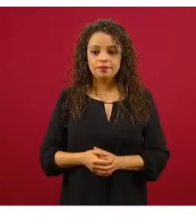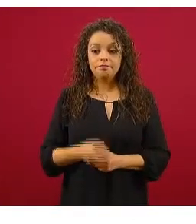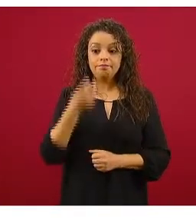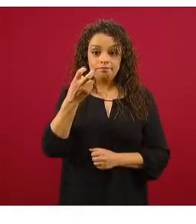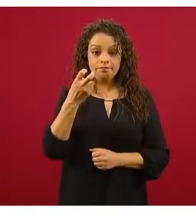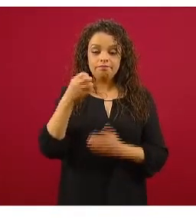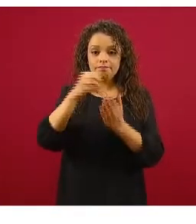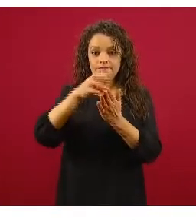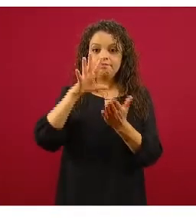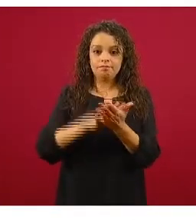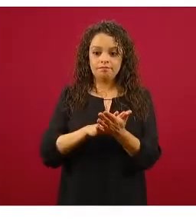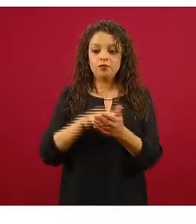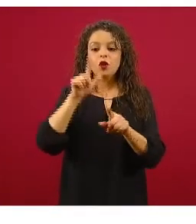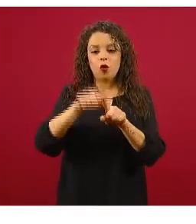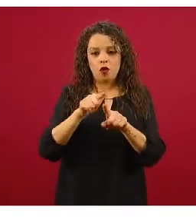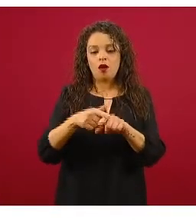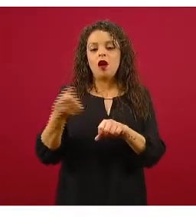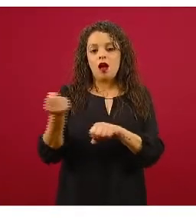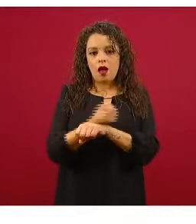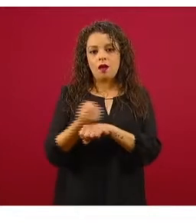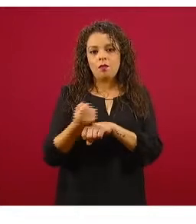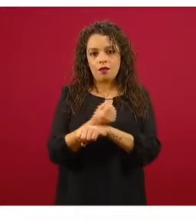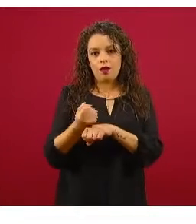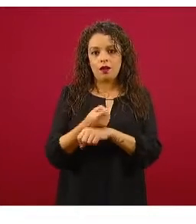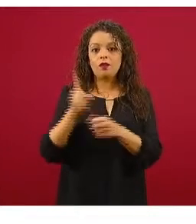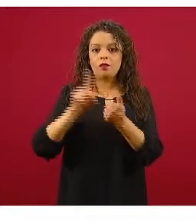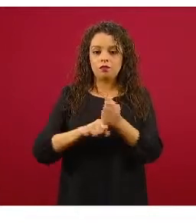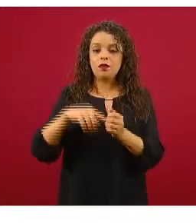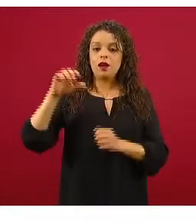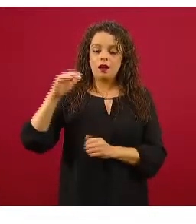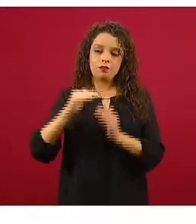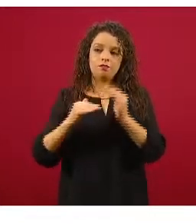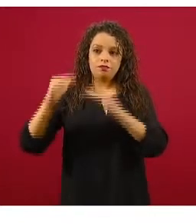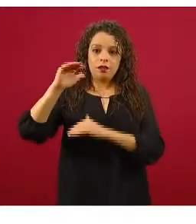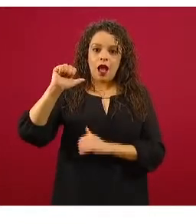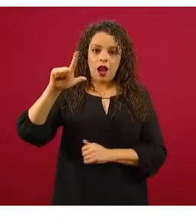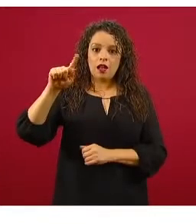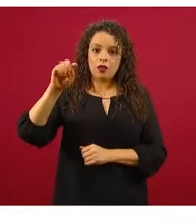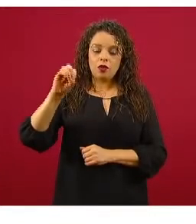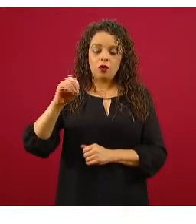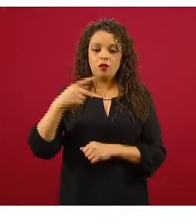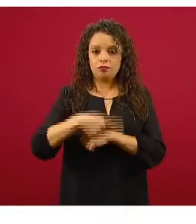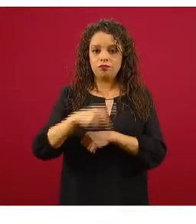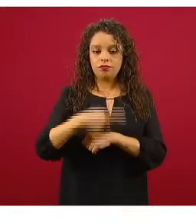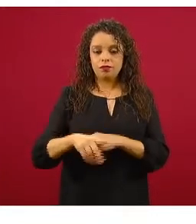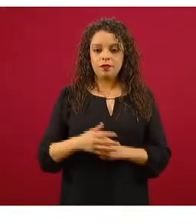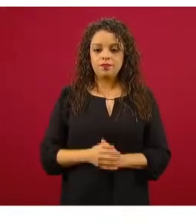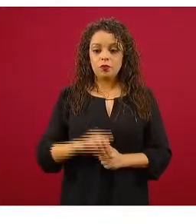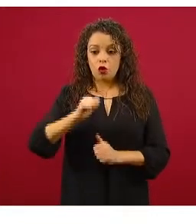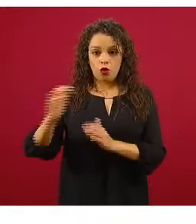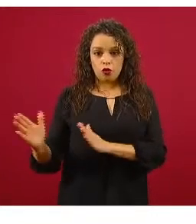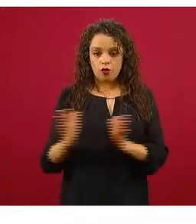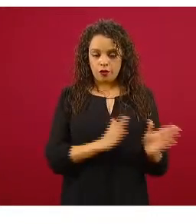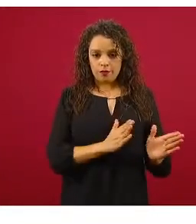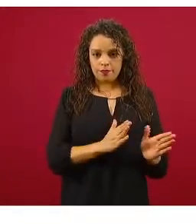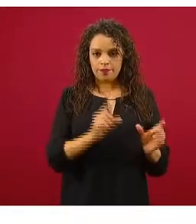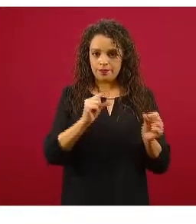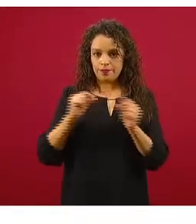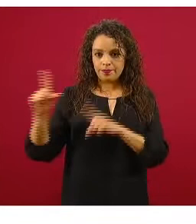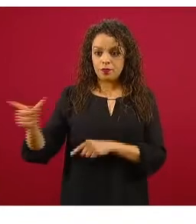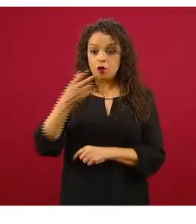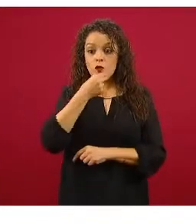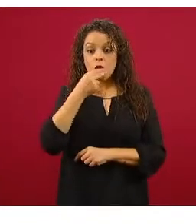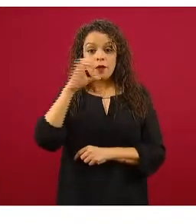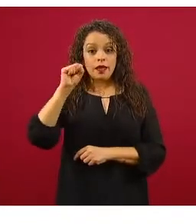ponemos en amarillo, como alto. La que sigue, por favor. Este es el otro ejemplo para un hombre de 65 años